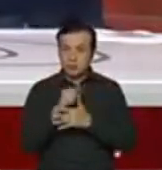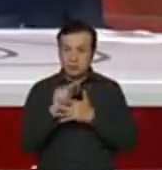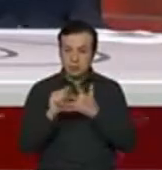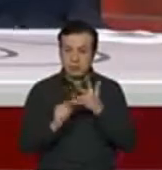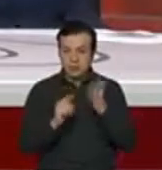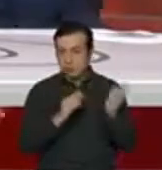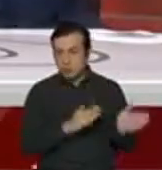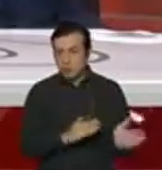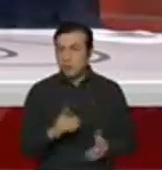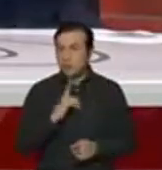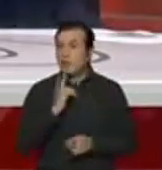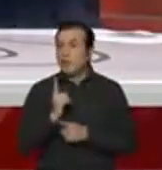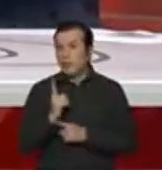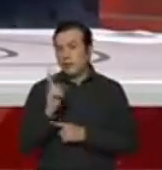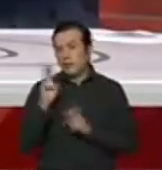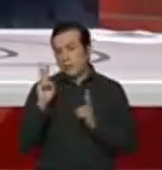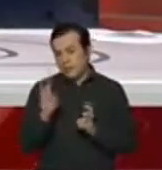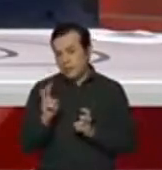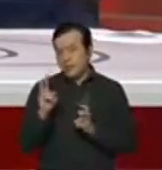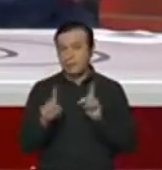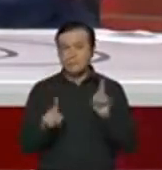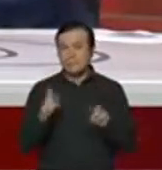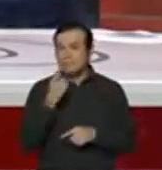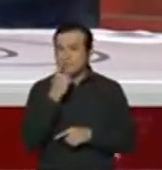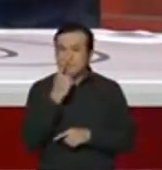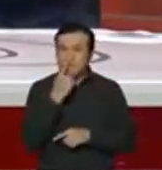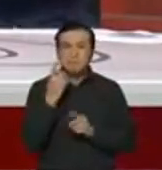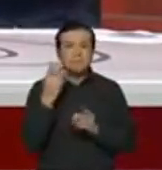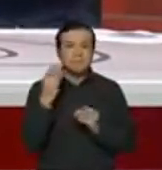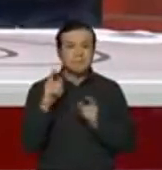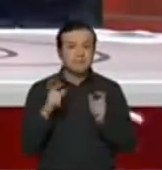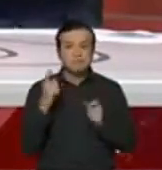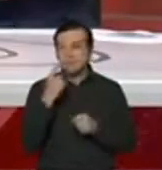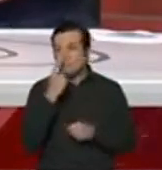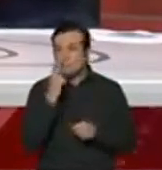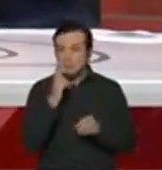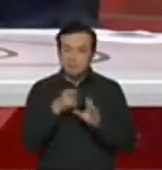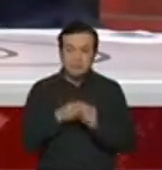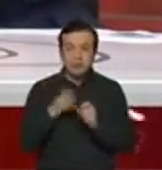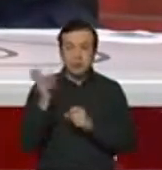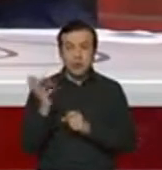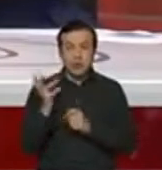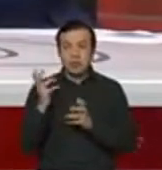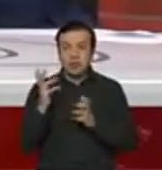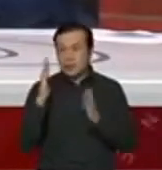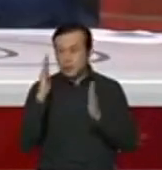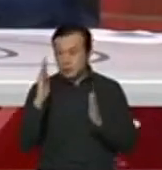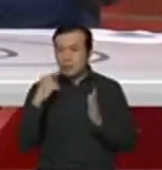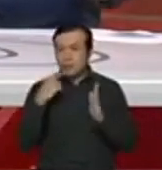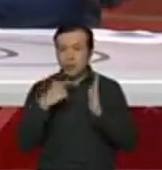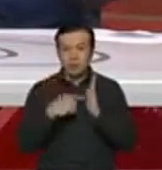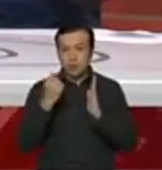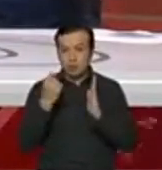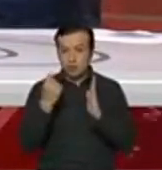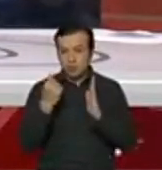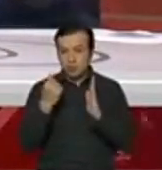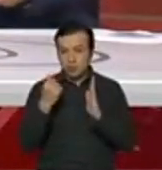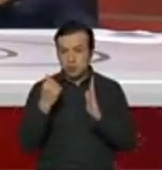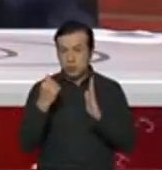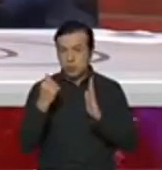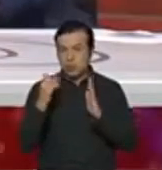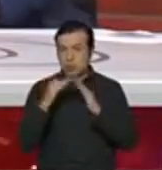que sin duda son también temas que atraen mucho el interés de los afiliados, de los jubilados. En el tema de los hipotecarios, ¿todavía